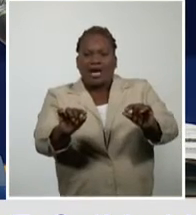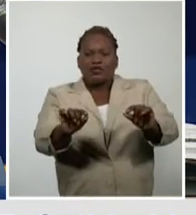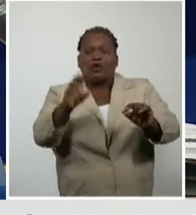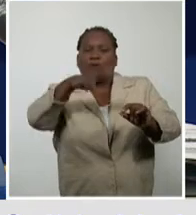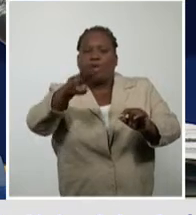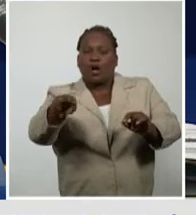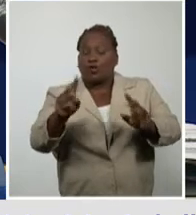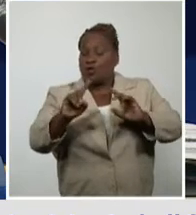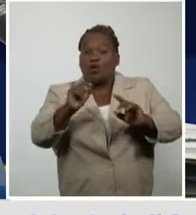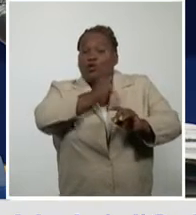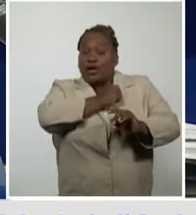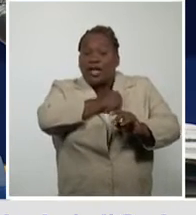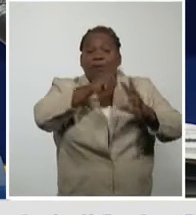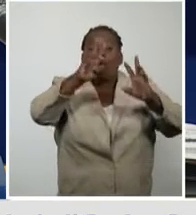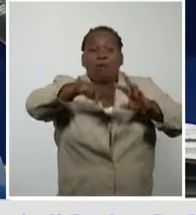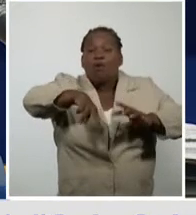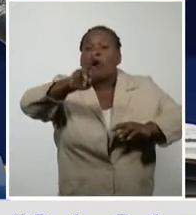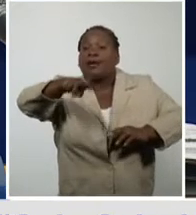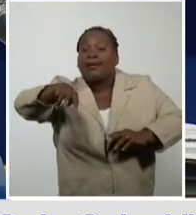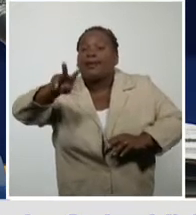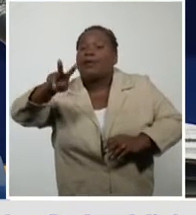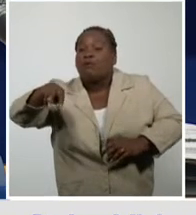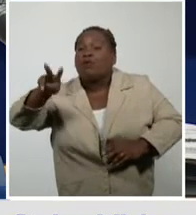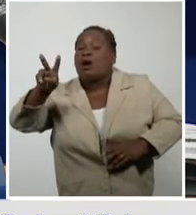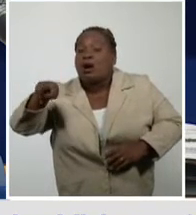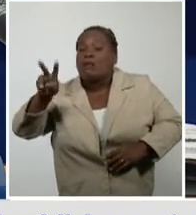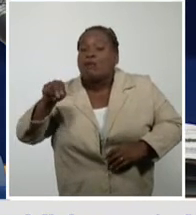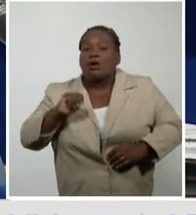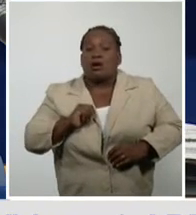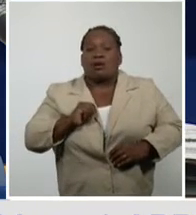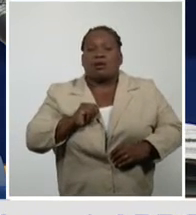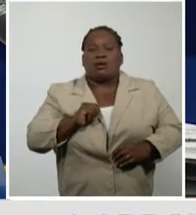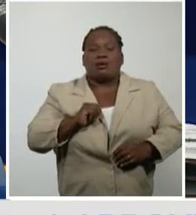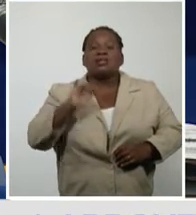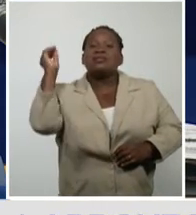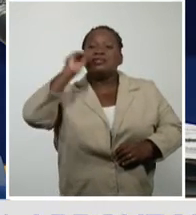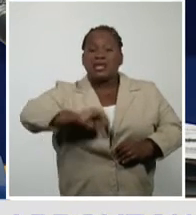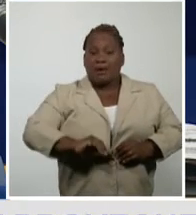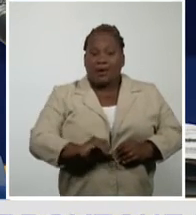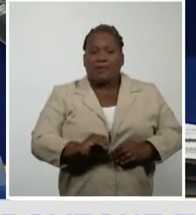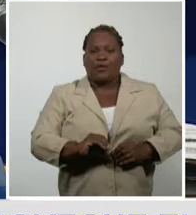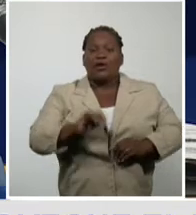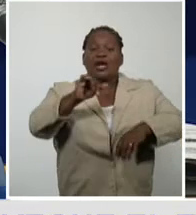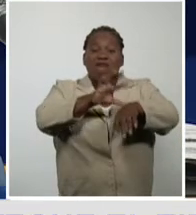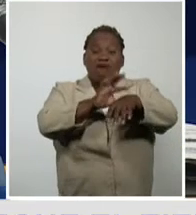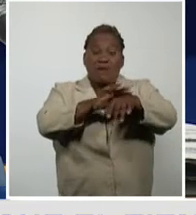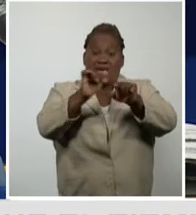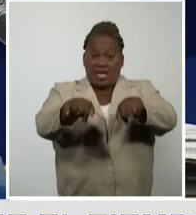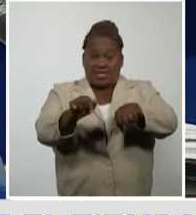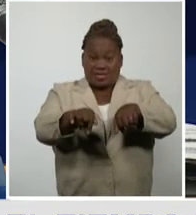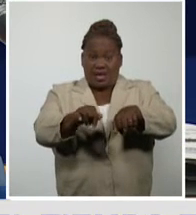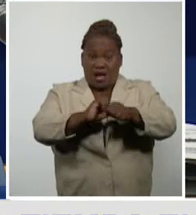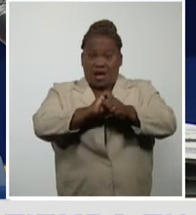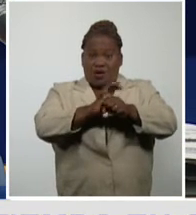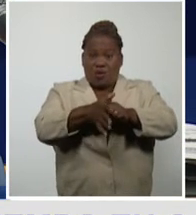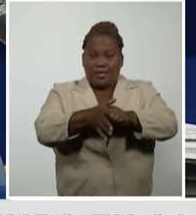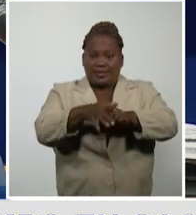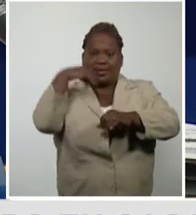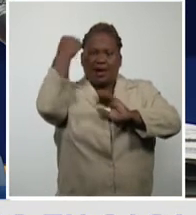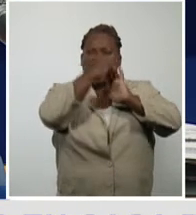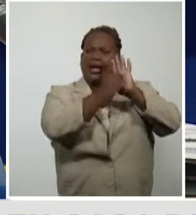que queremos es buscar que aparezcan, porque además sabemos por el comportamiento de esta enfermedad, por las